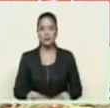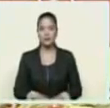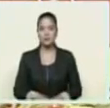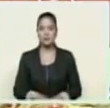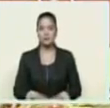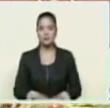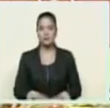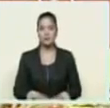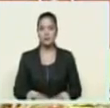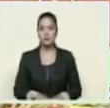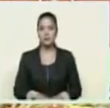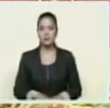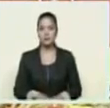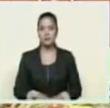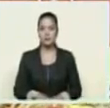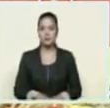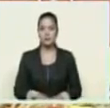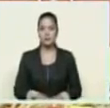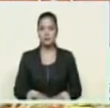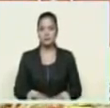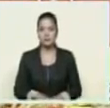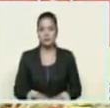y se abrieron dos puertas